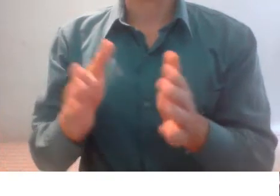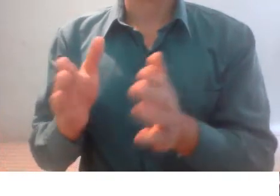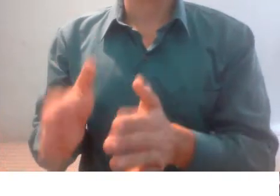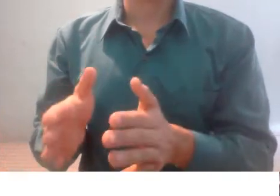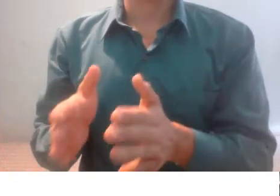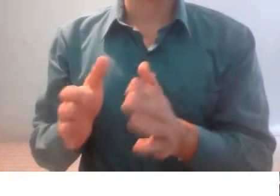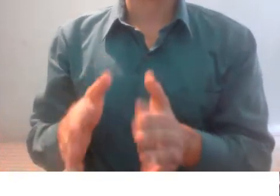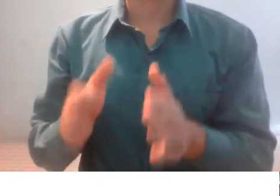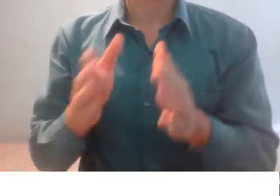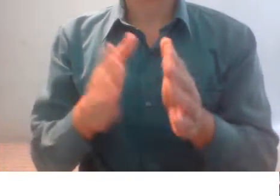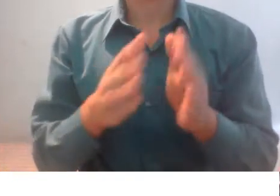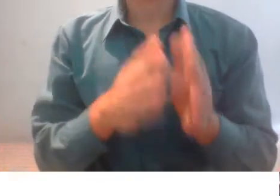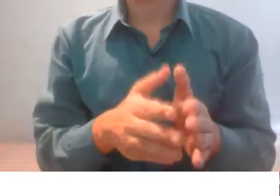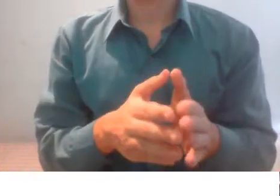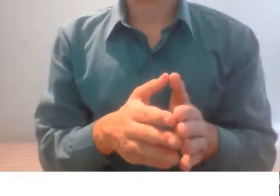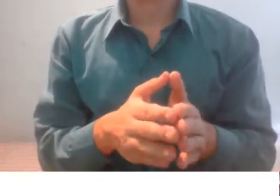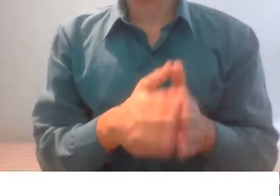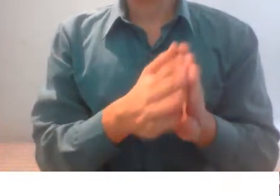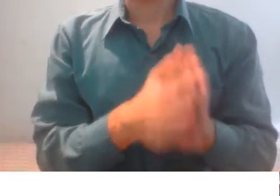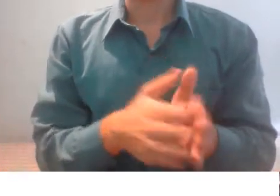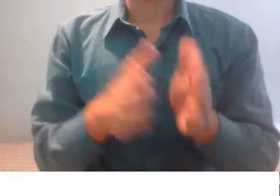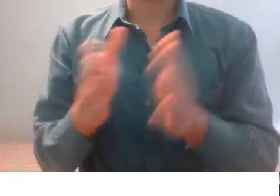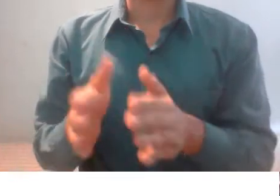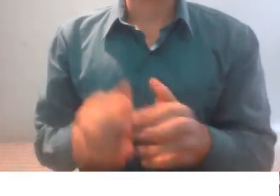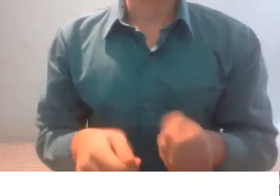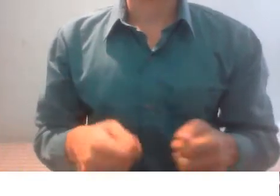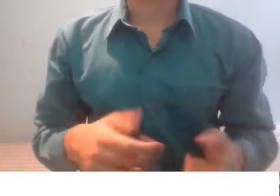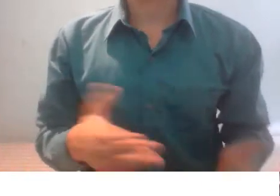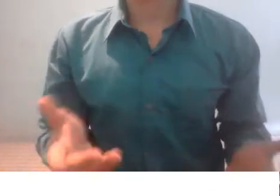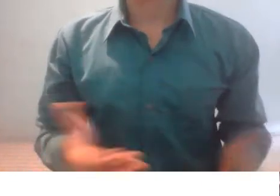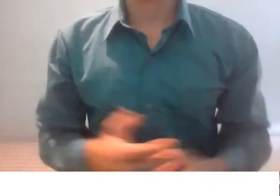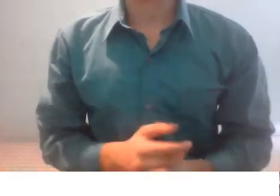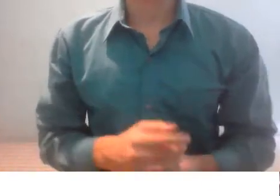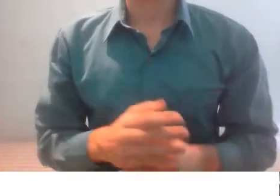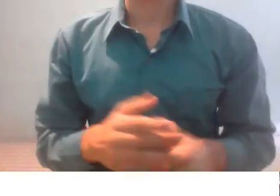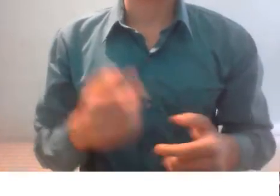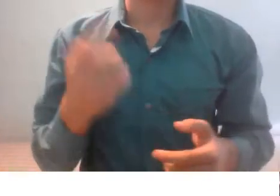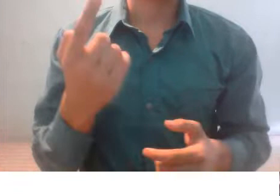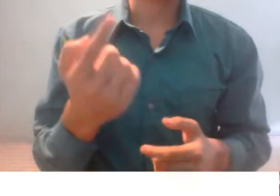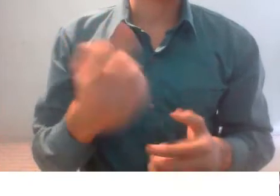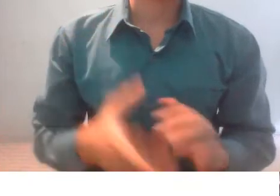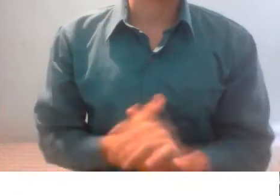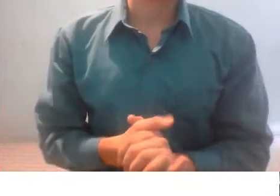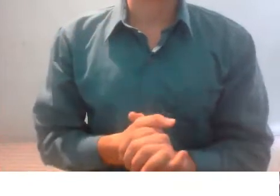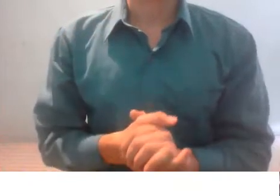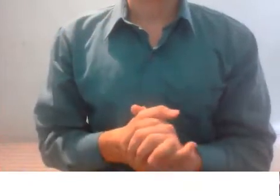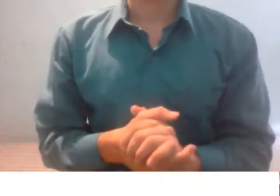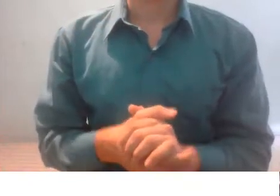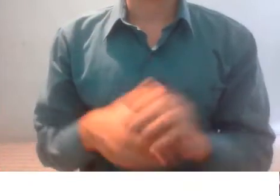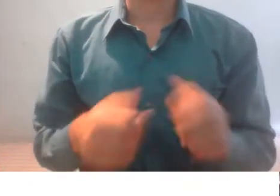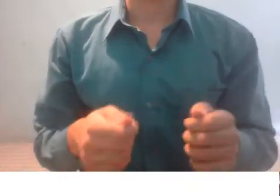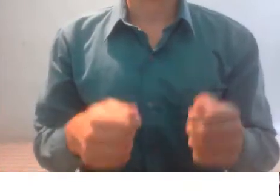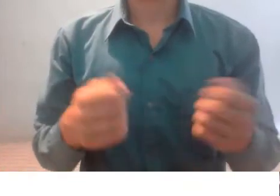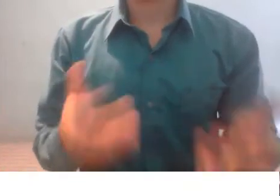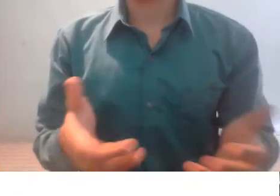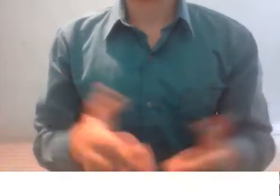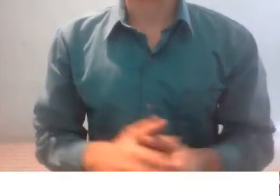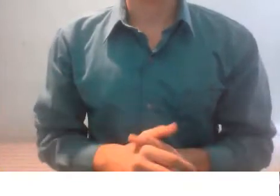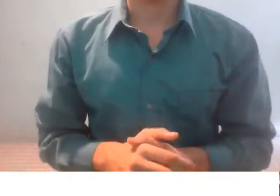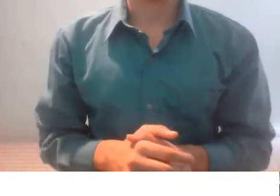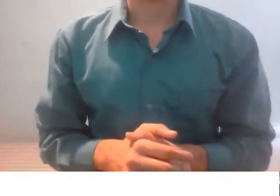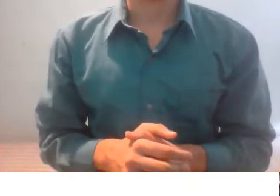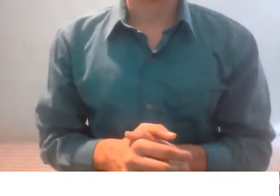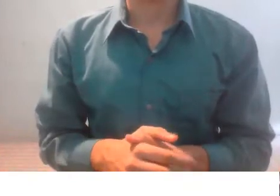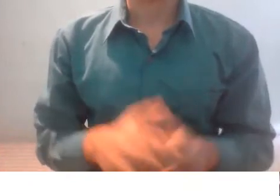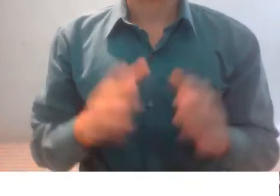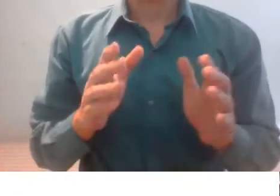fue pasando el tiempo, ya que este tipo de empresas, junto con otras, estuvieron acostumbradas a no pagar ni un solo peso de los impuestos que realmente se